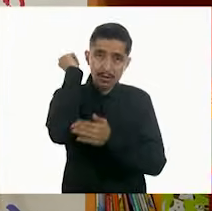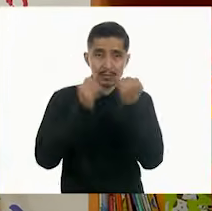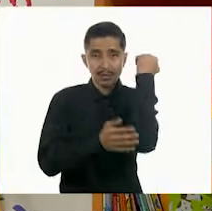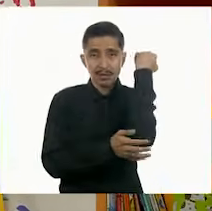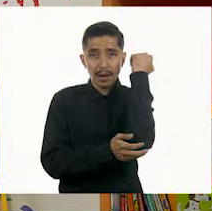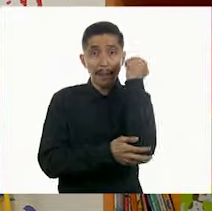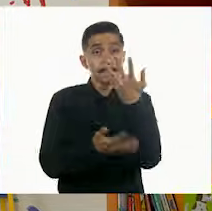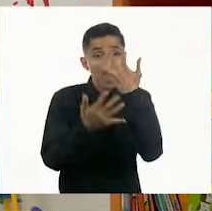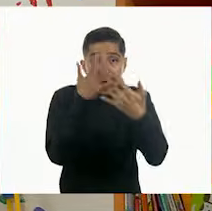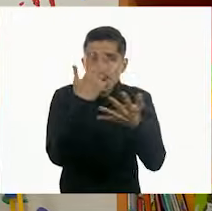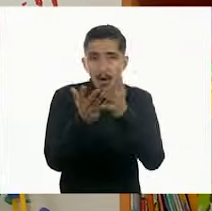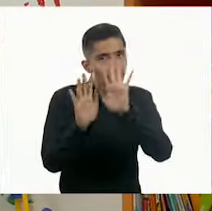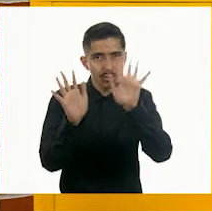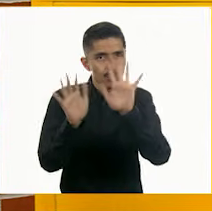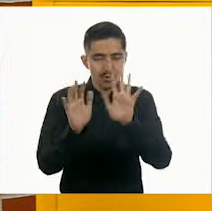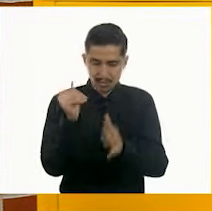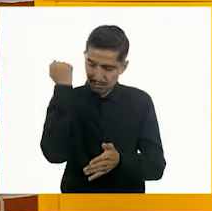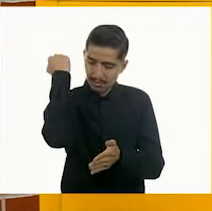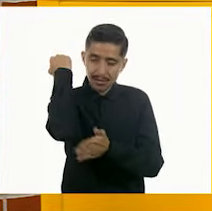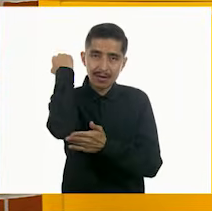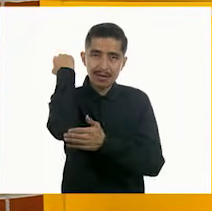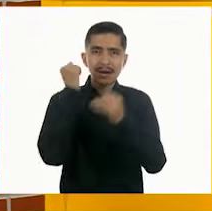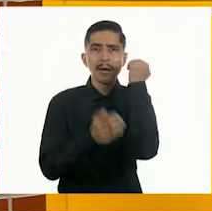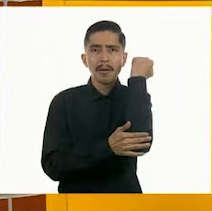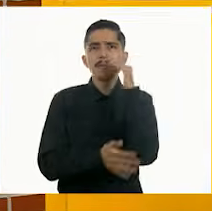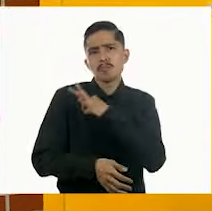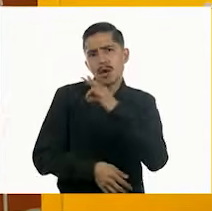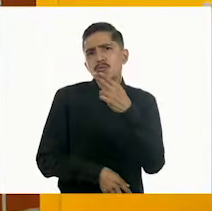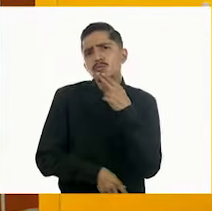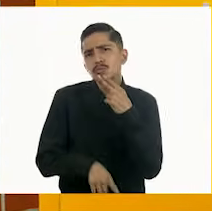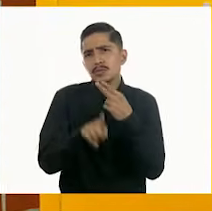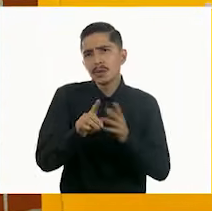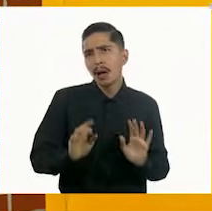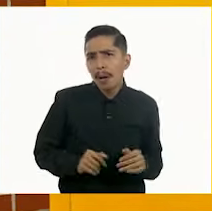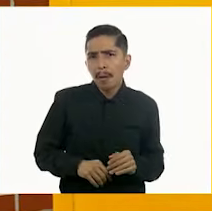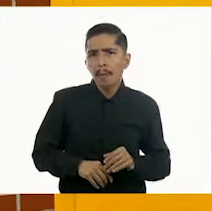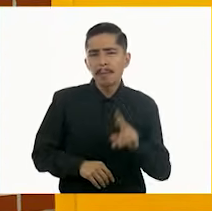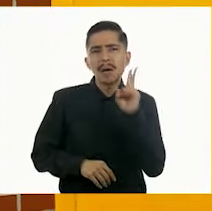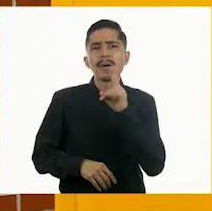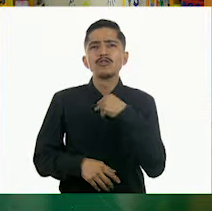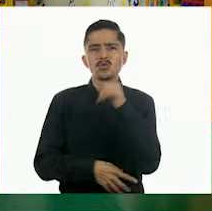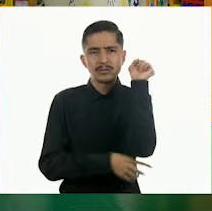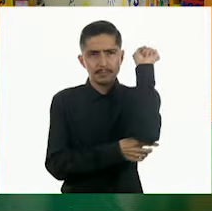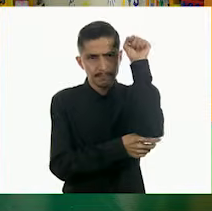manos son estas. Claro. Los codos los podemos utilizar. Me voy a agachar.